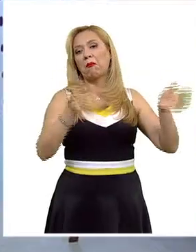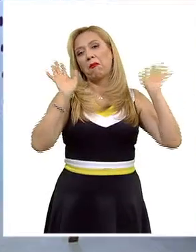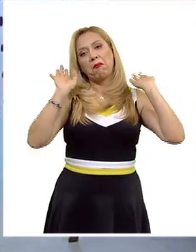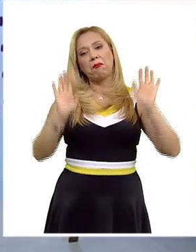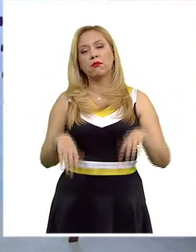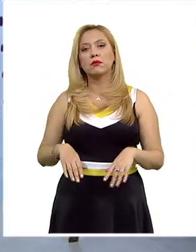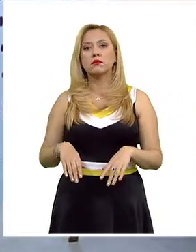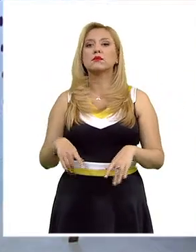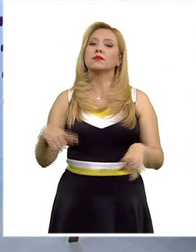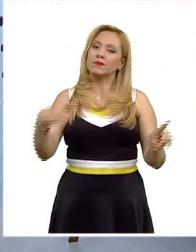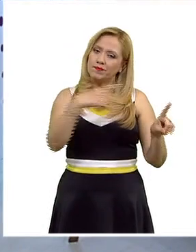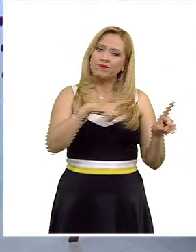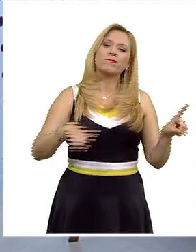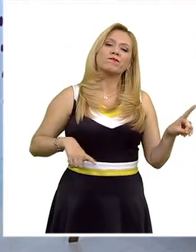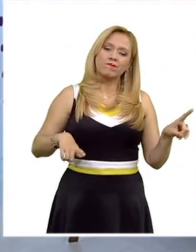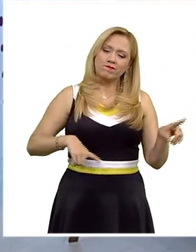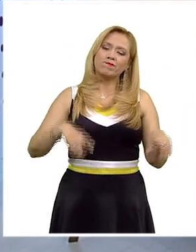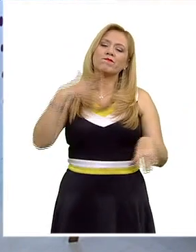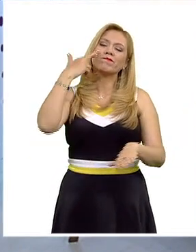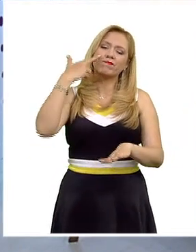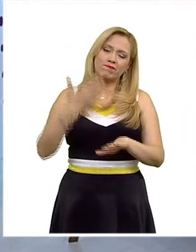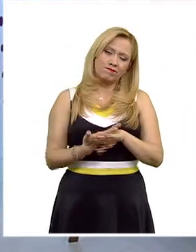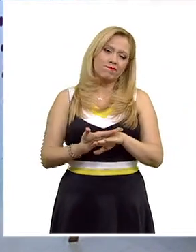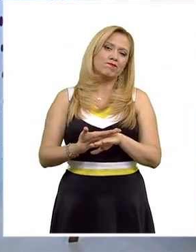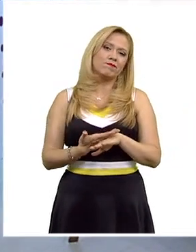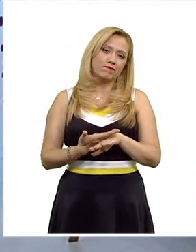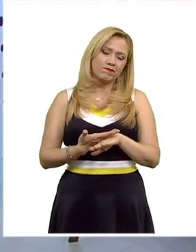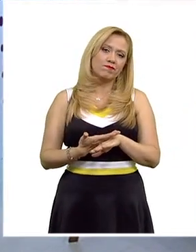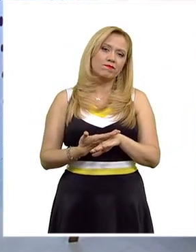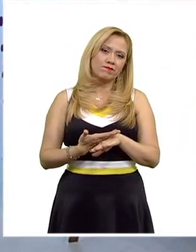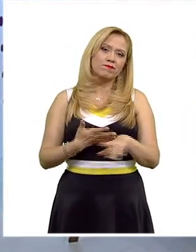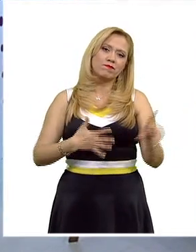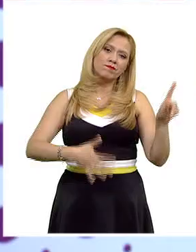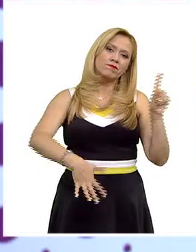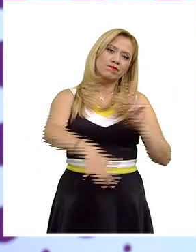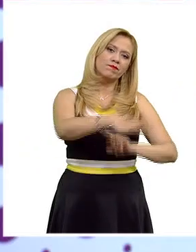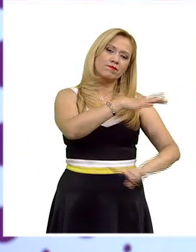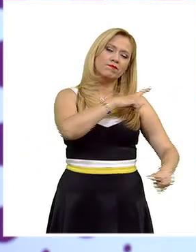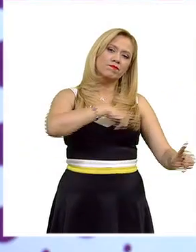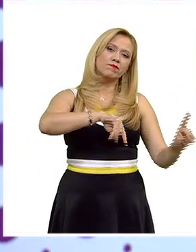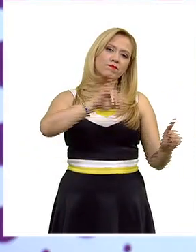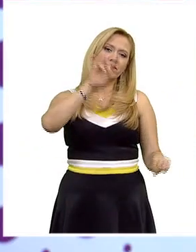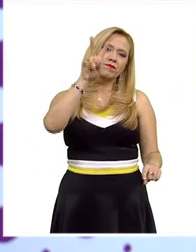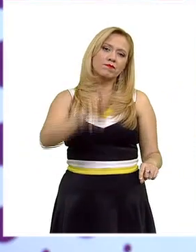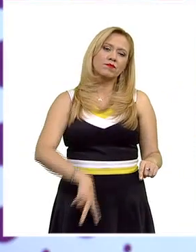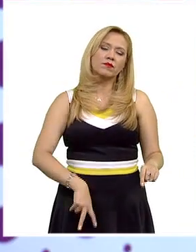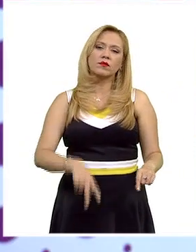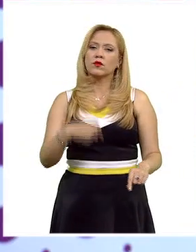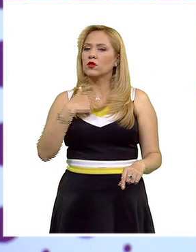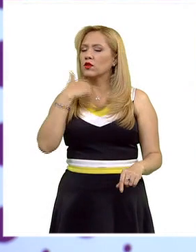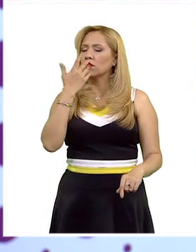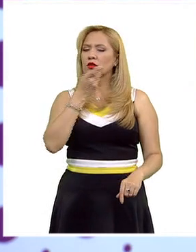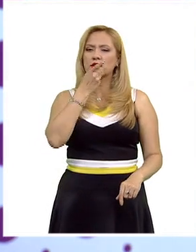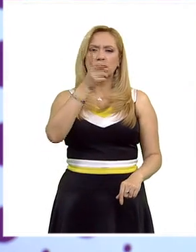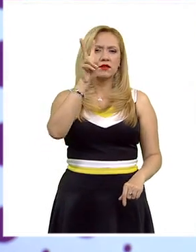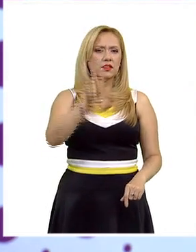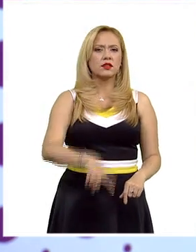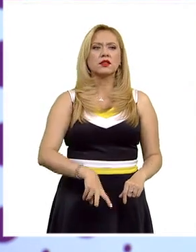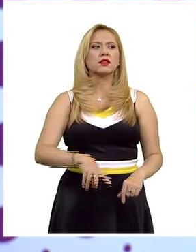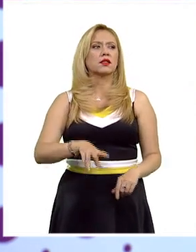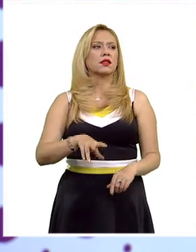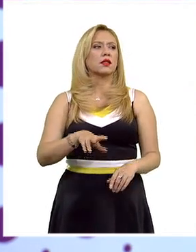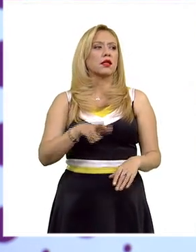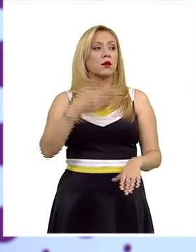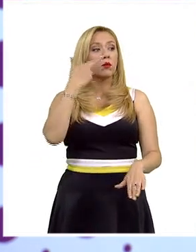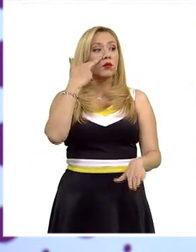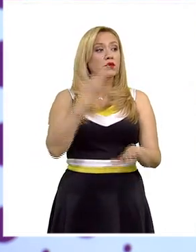tiene algún tipo de responsabilidad. Más allá de la responsabilidad, y eso quiero decirlo muy enfáticamente, más allá de